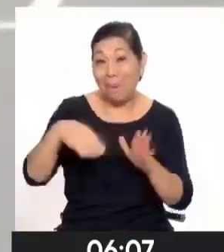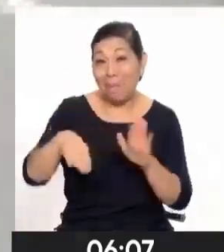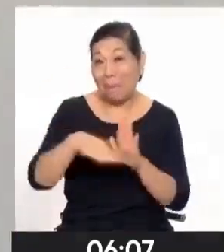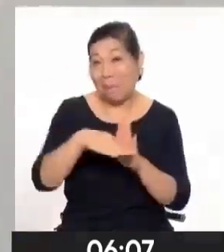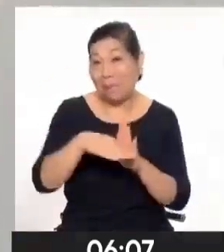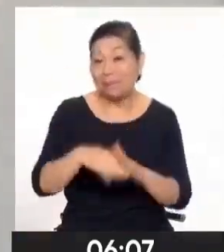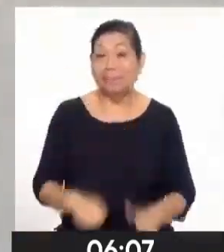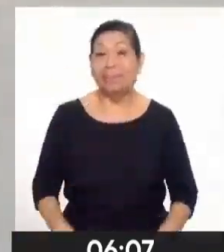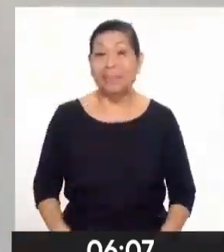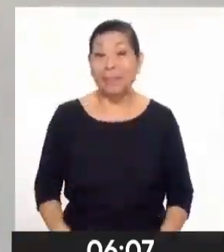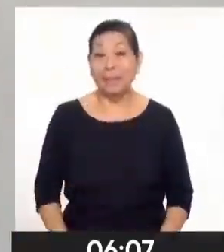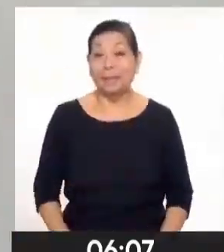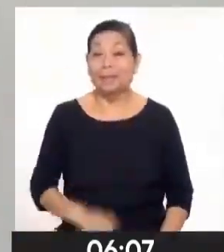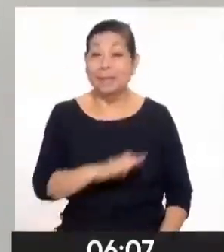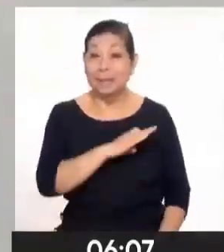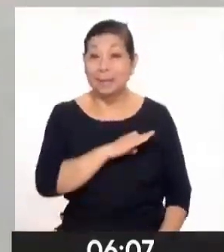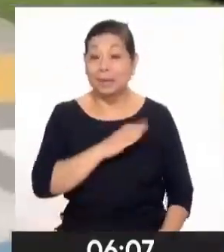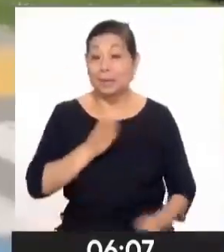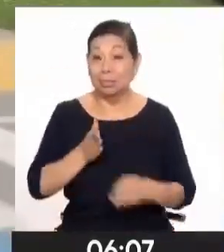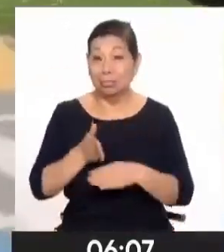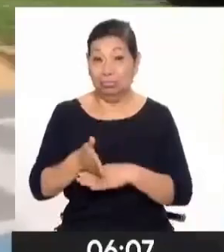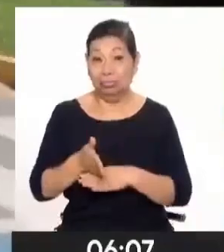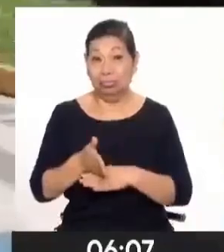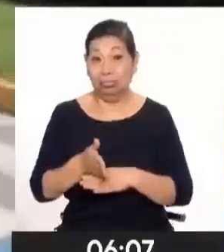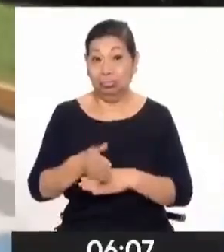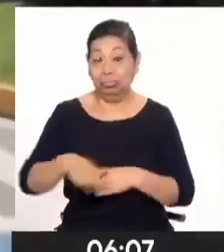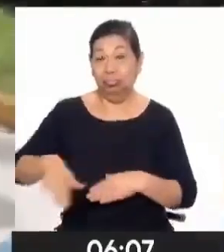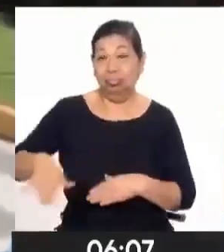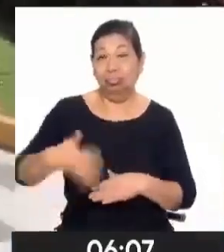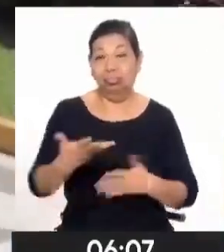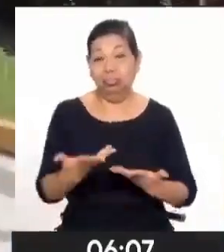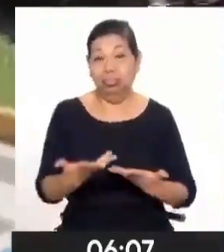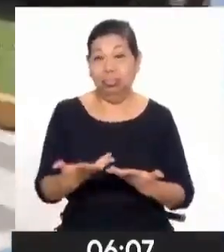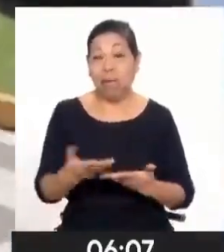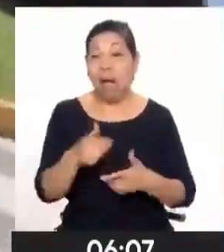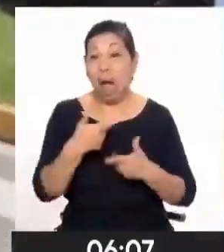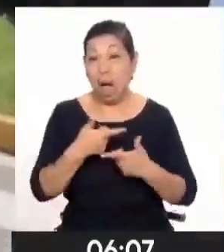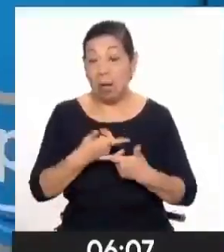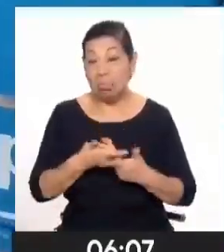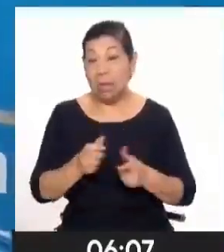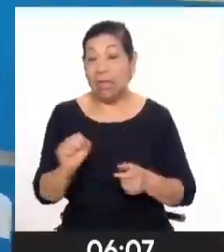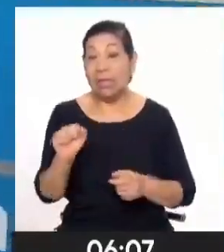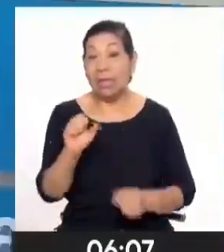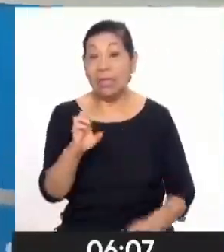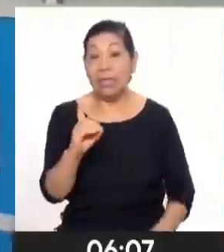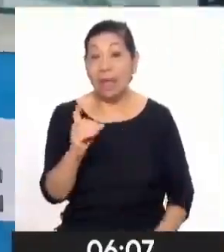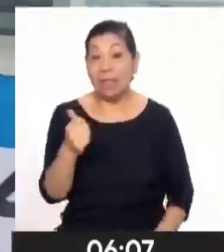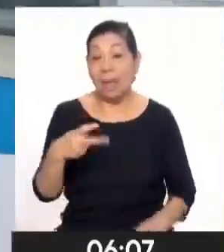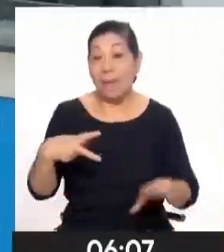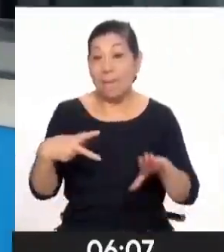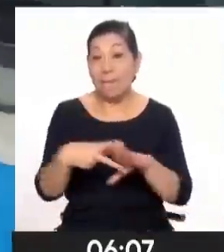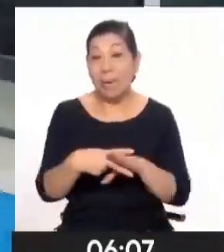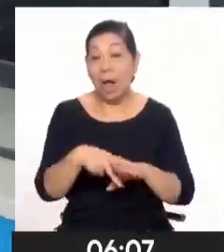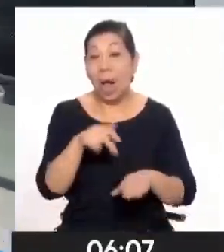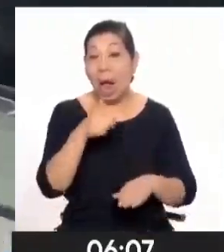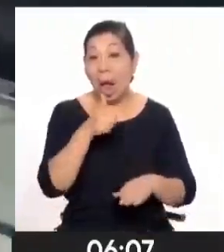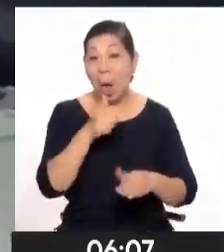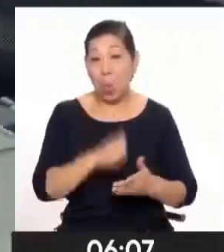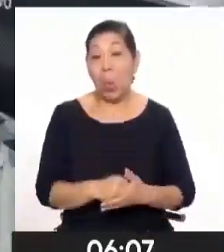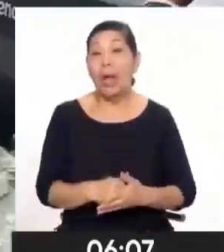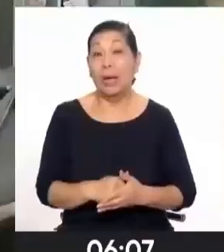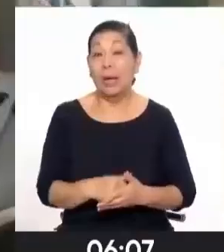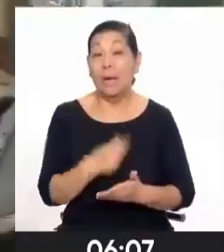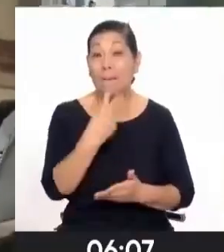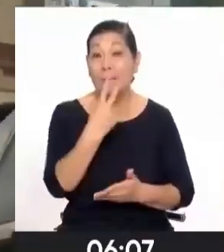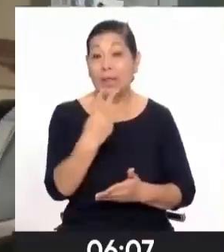el Ministerio Público realizó una dirigencia en la planta de la tarjeta ante el anuncio de sedapal de la interrupción del servicio de agua potable